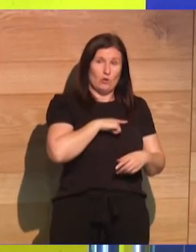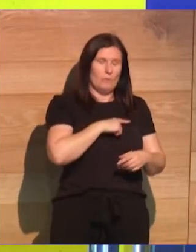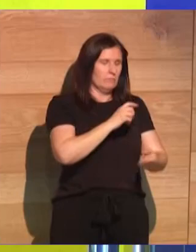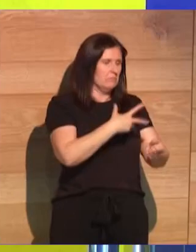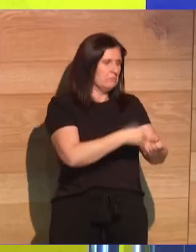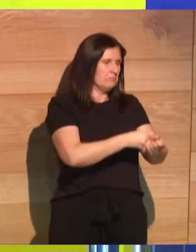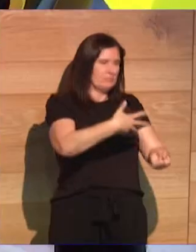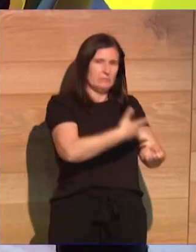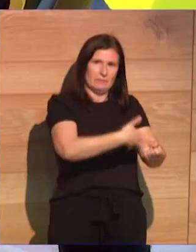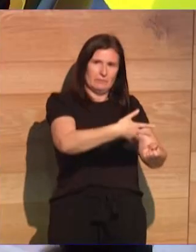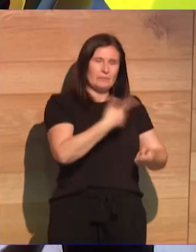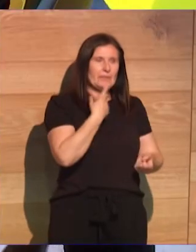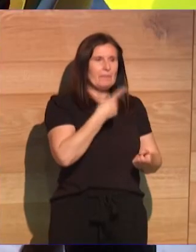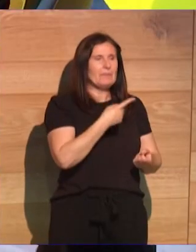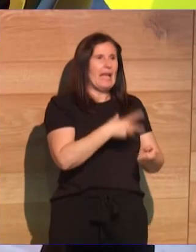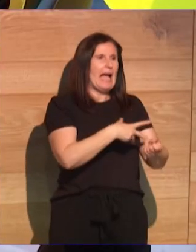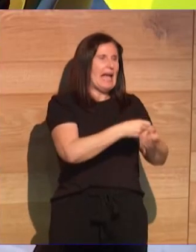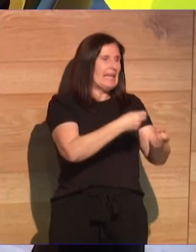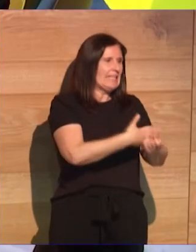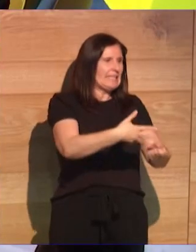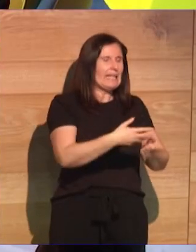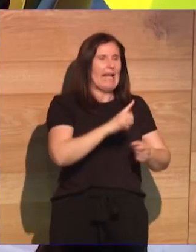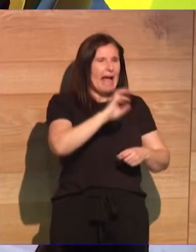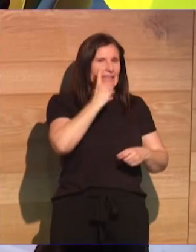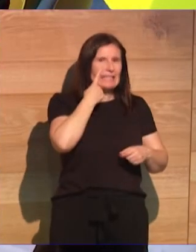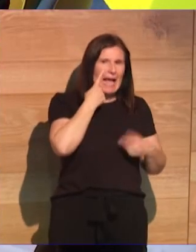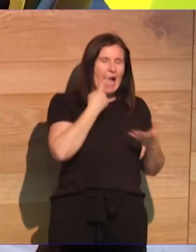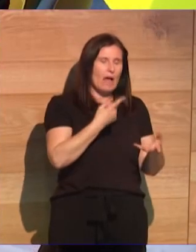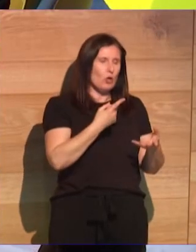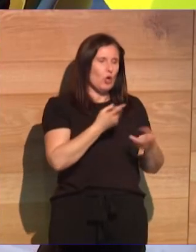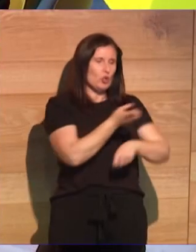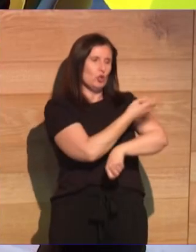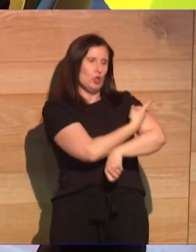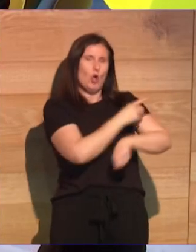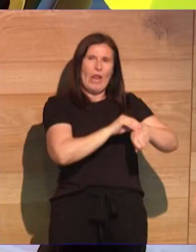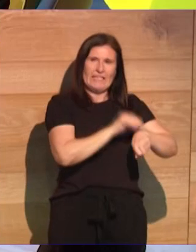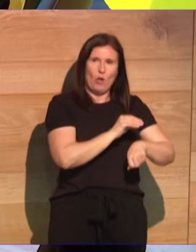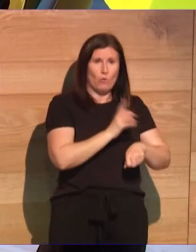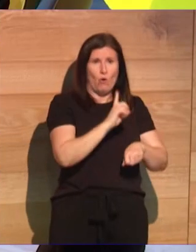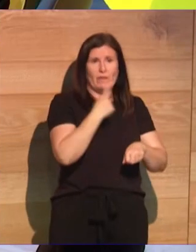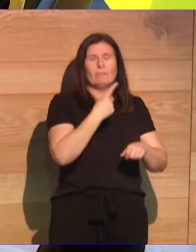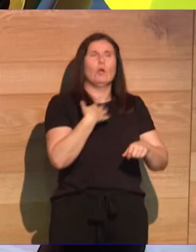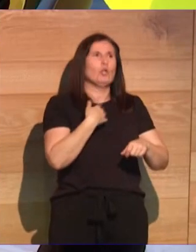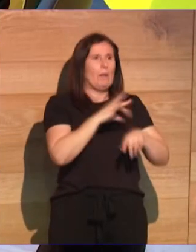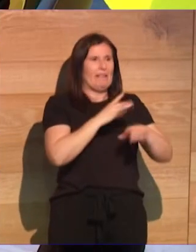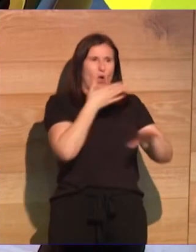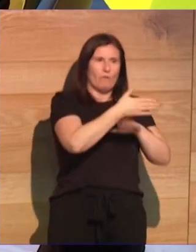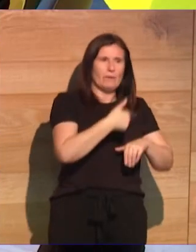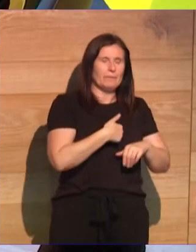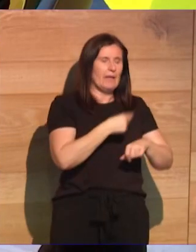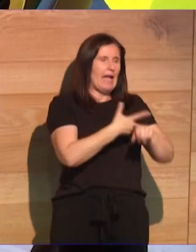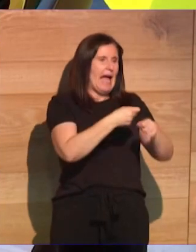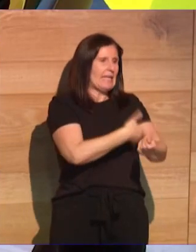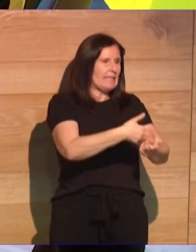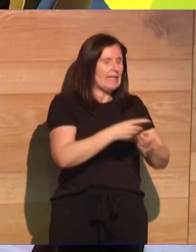sangre, pues no decimos, el análisis de sangre ha detectado colesterol, sino que decimos, fui al médico, vio el análisis de sangre